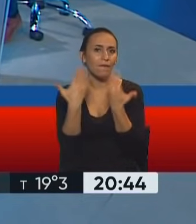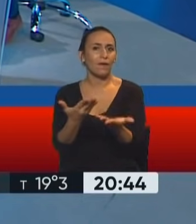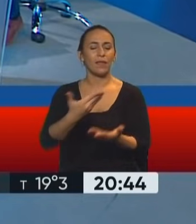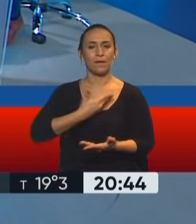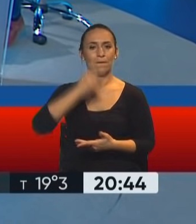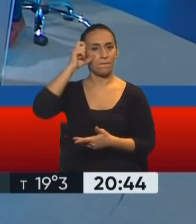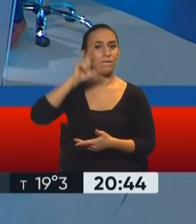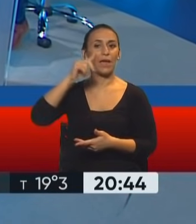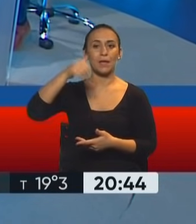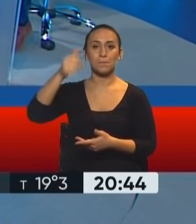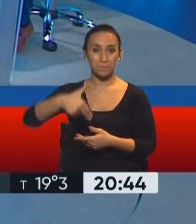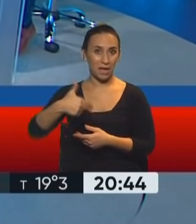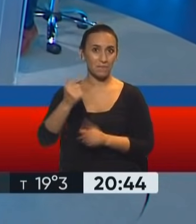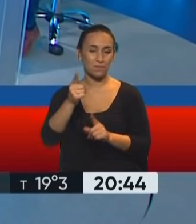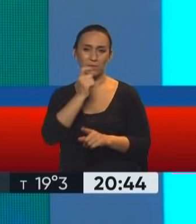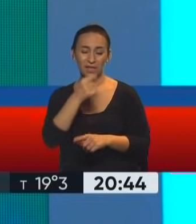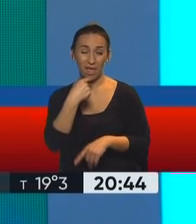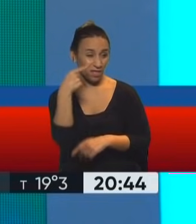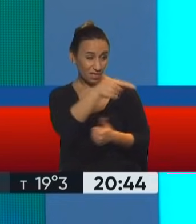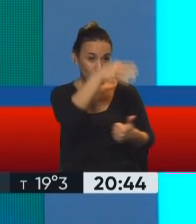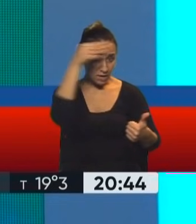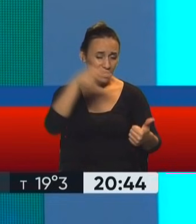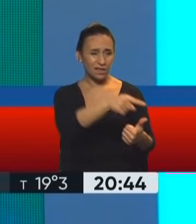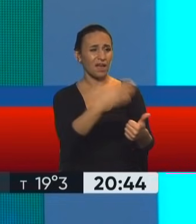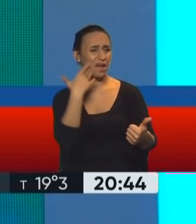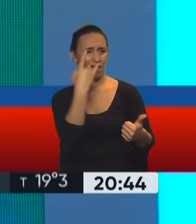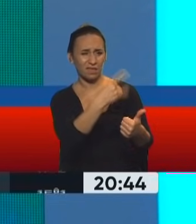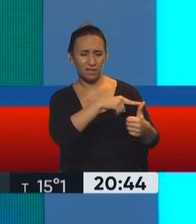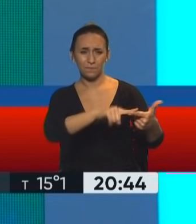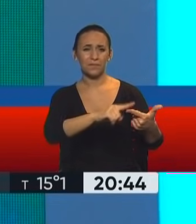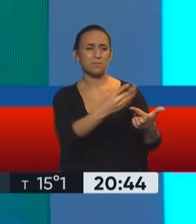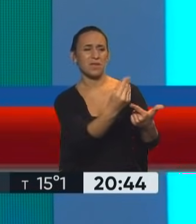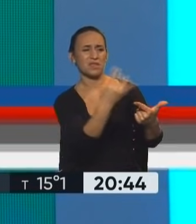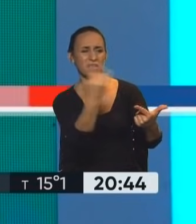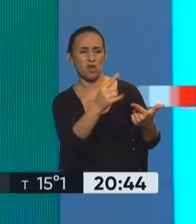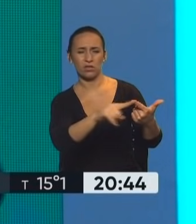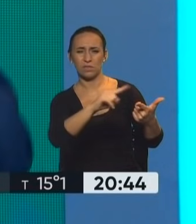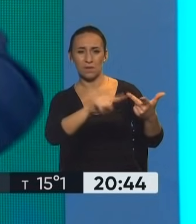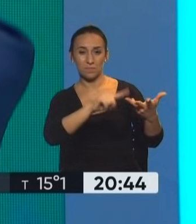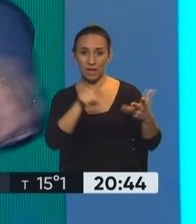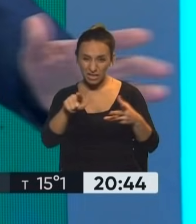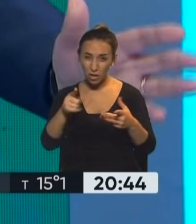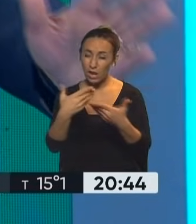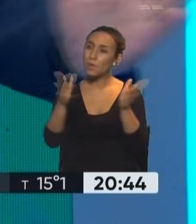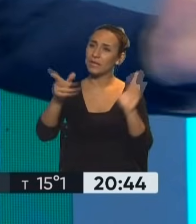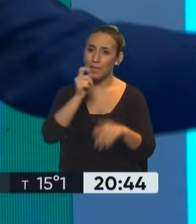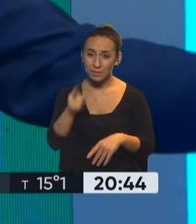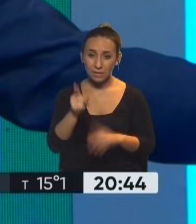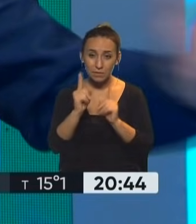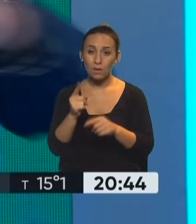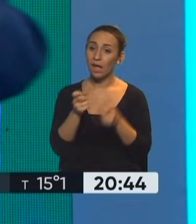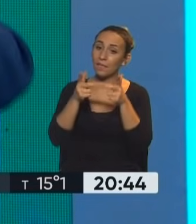cosas le dijo a Cristina cínica, hipócrita, canalla, mentirosa. Eso es libertad de prensa. Lo que le dijeron a Larreta,